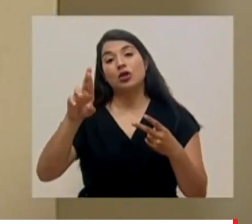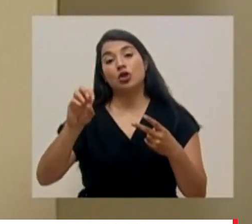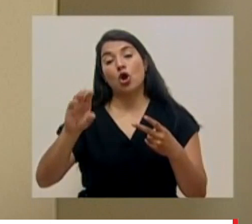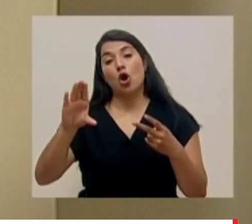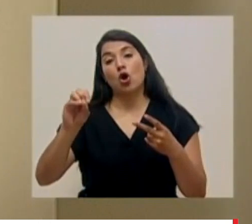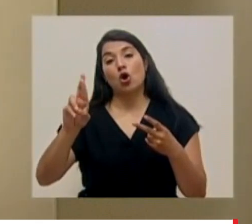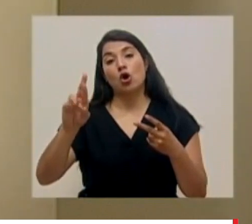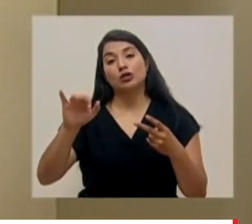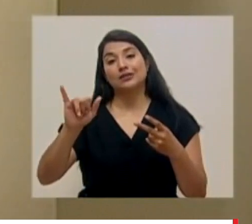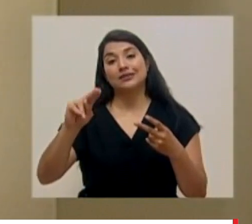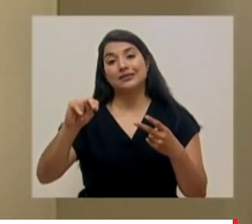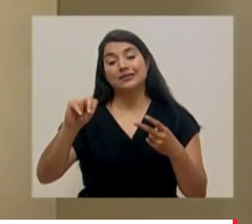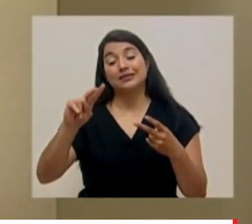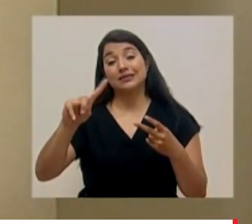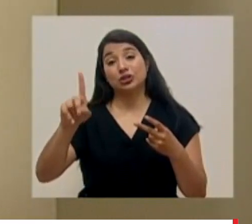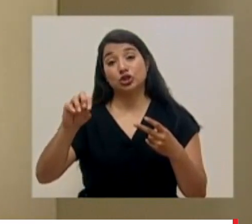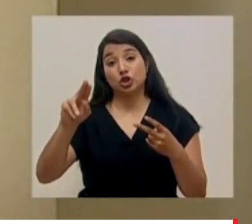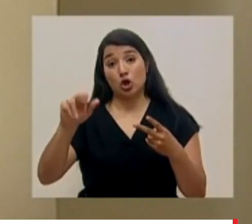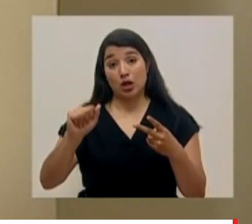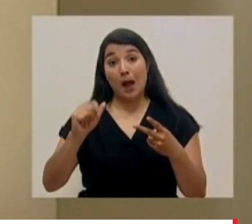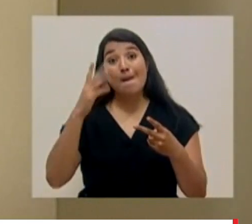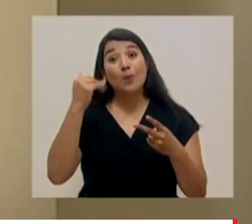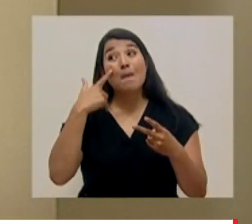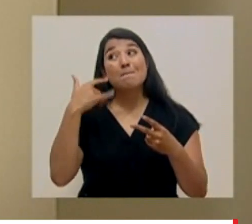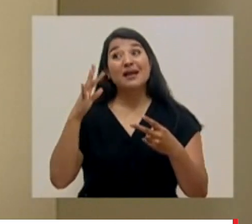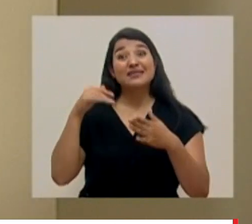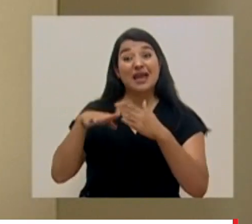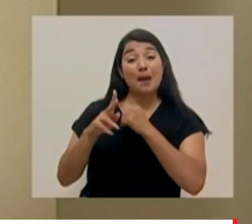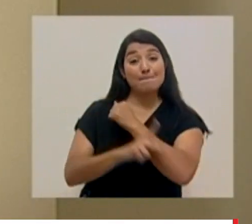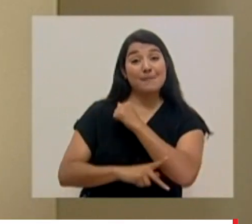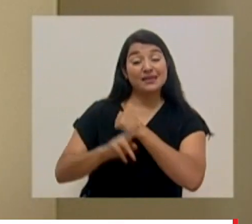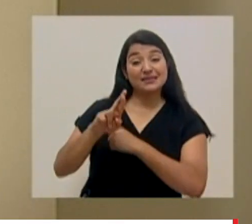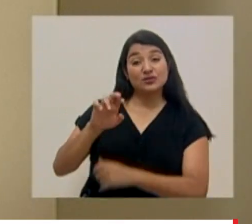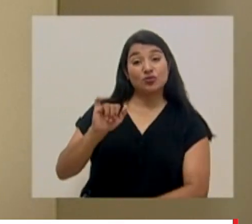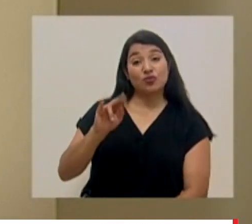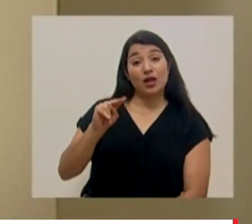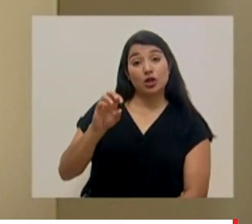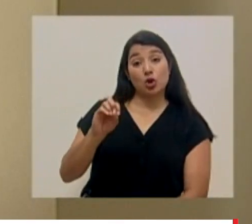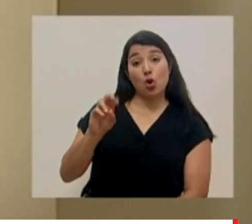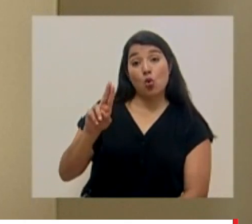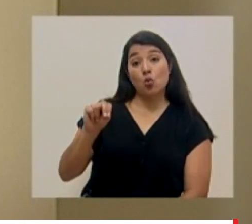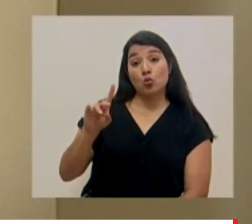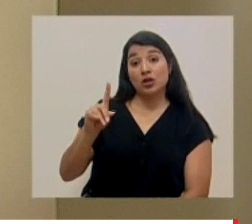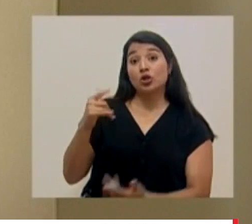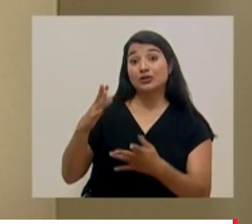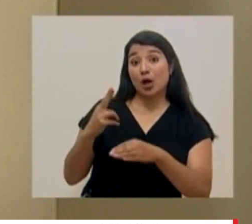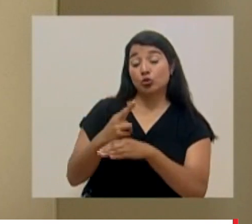que se han hecho estudios en Reino Unido con buenos resultados? Y también consultamos, todavía se están